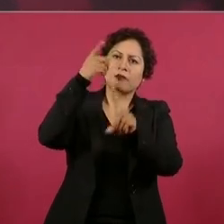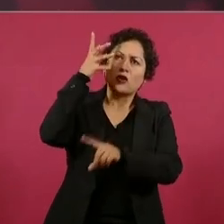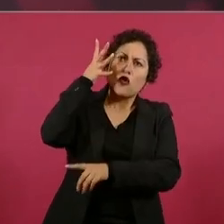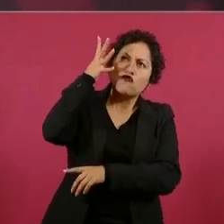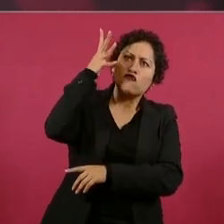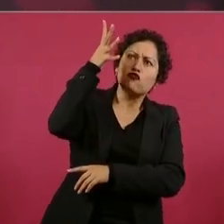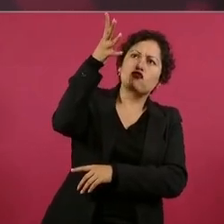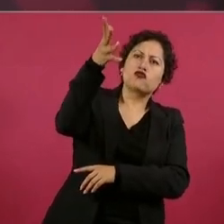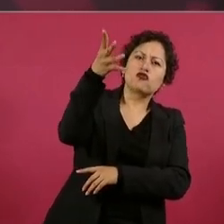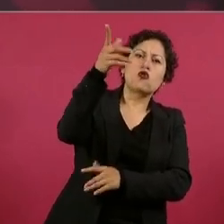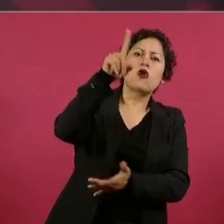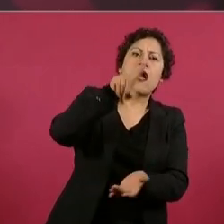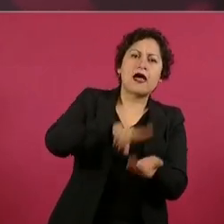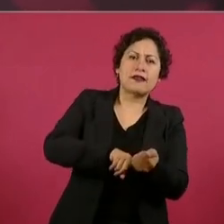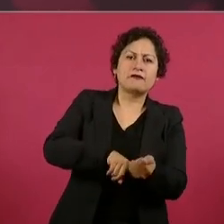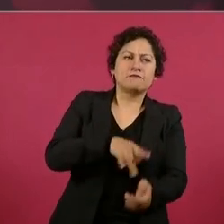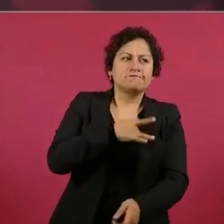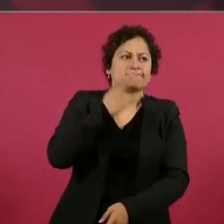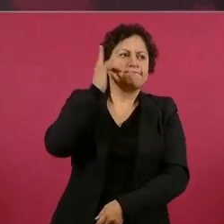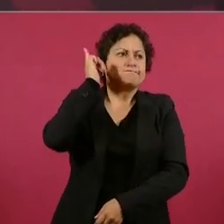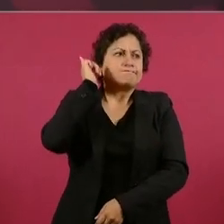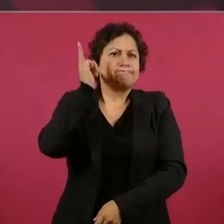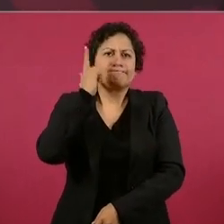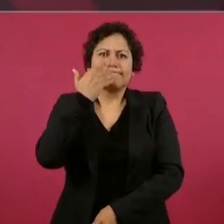muchas esperanzas,